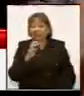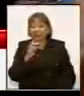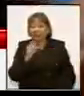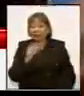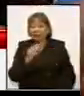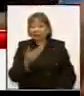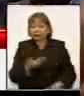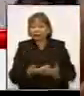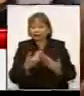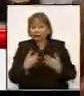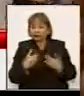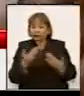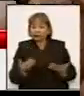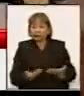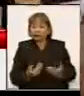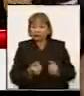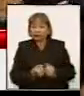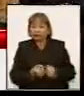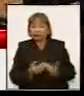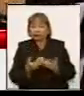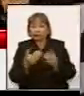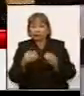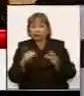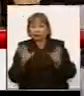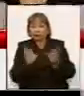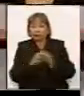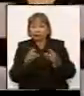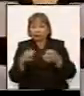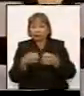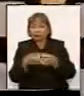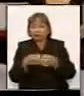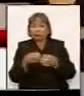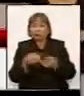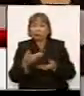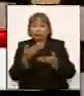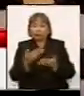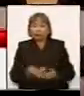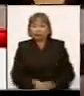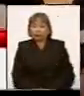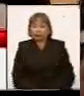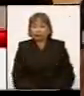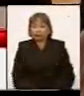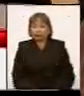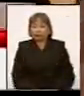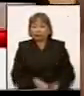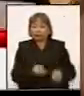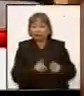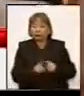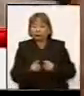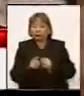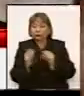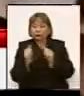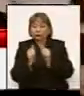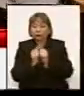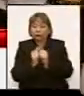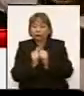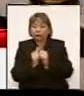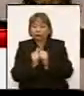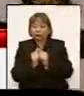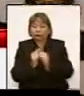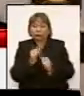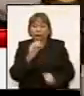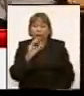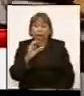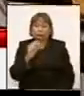quien estuvo presente en esta sesión descentralizada y también acompañó al congresista